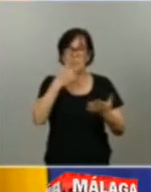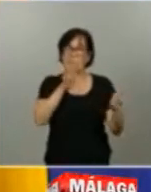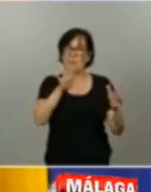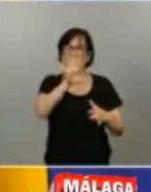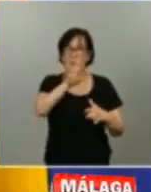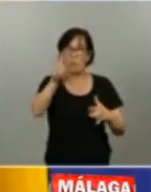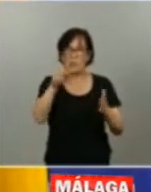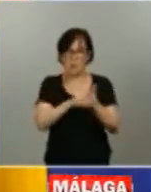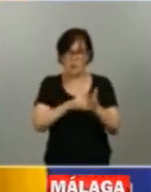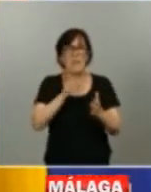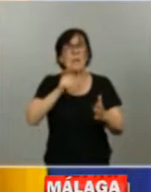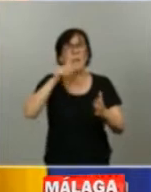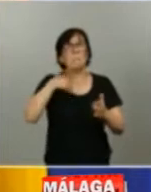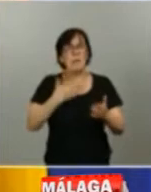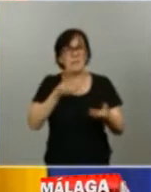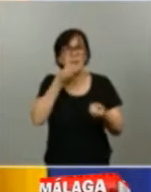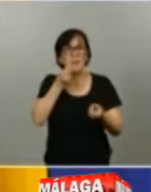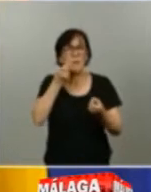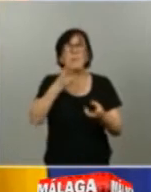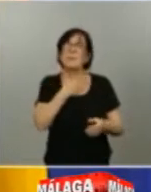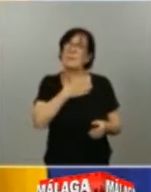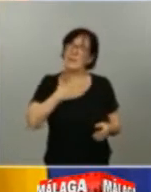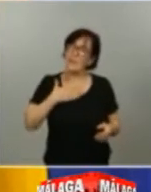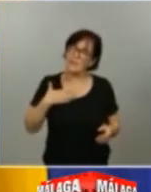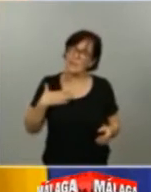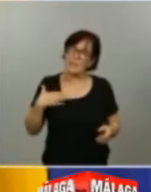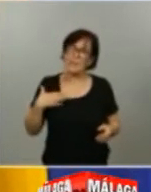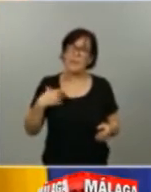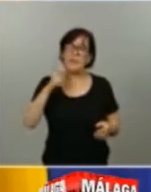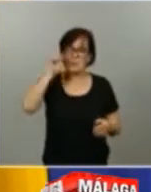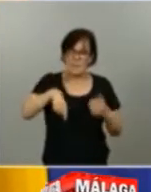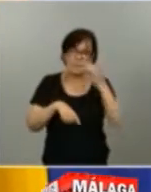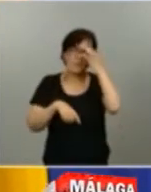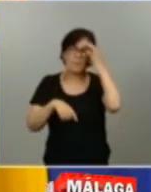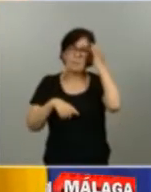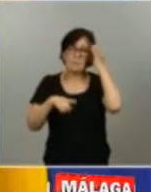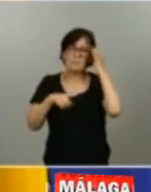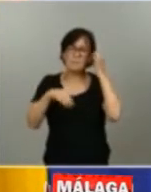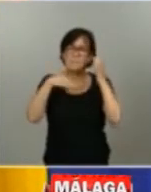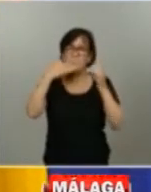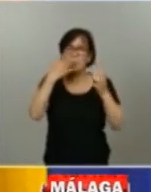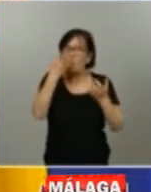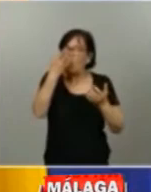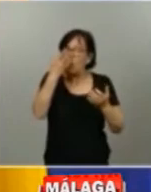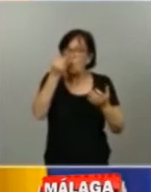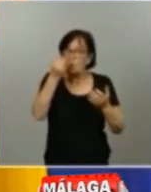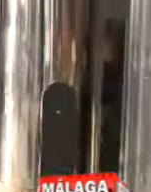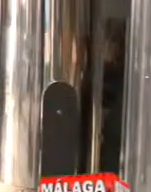Alertas y Emergencias Sanitarias del Ministerio de Sanidad, Fernando Simón, tal y como había solicitado el denunciante